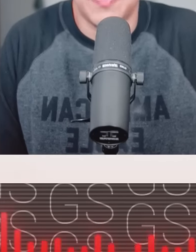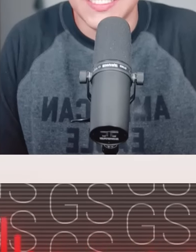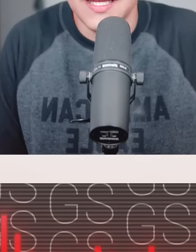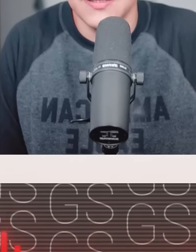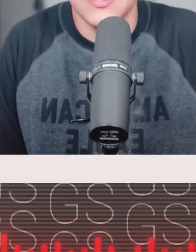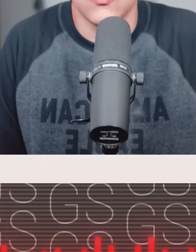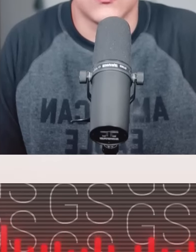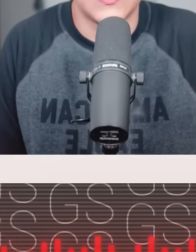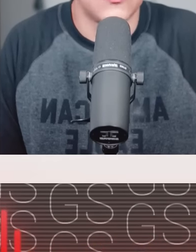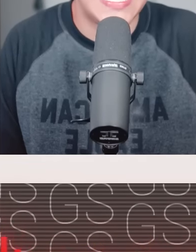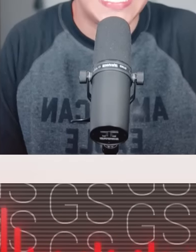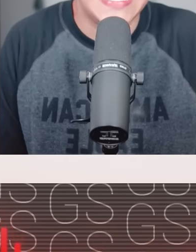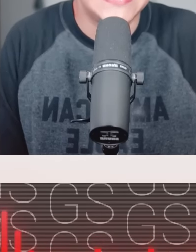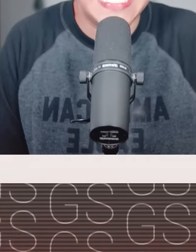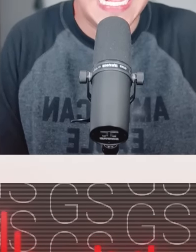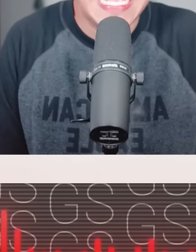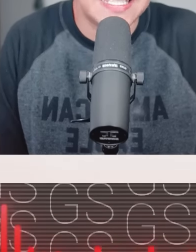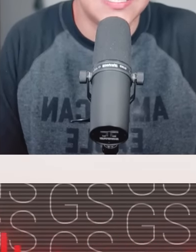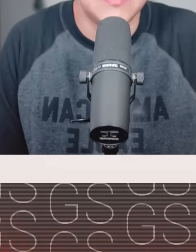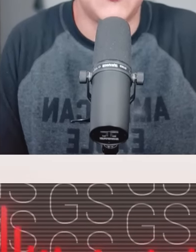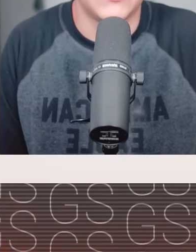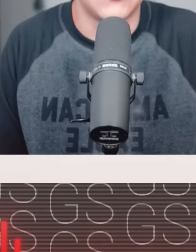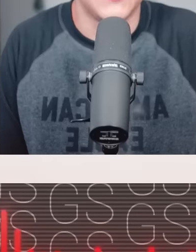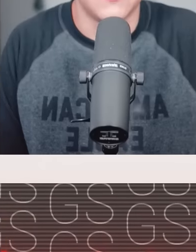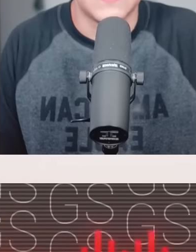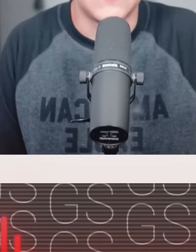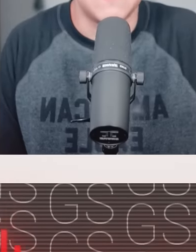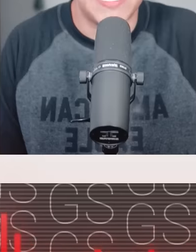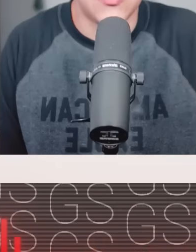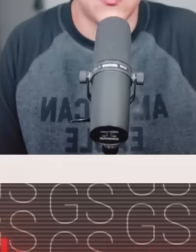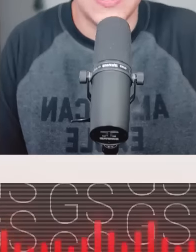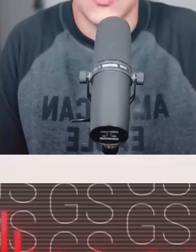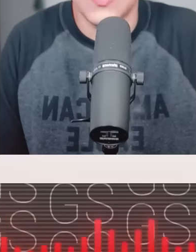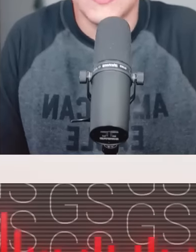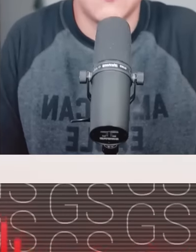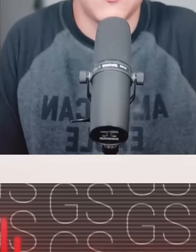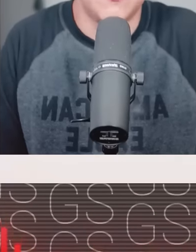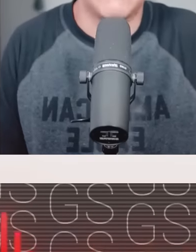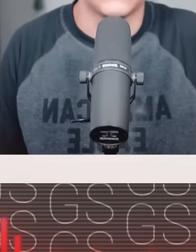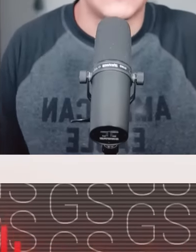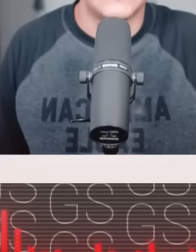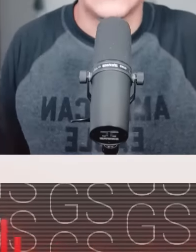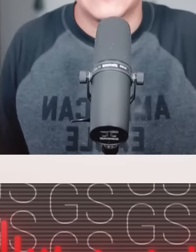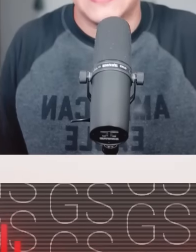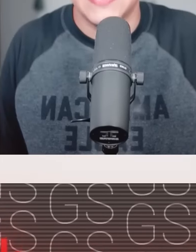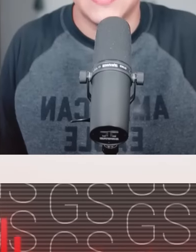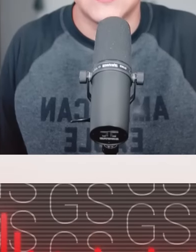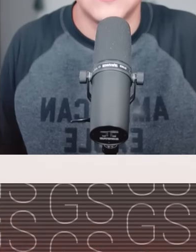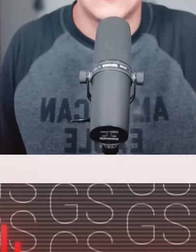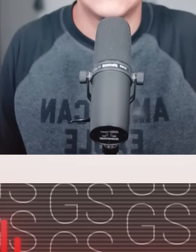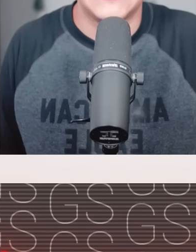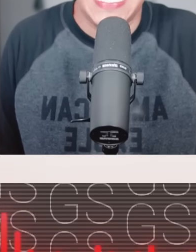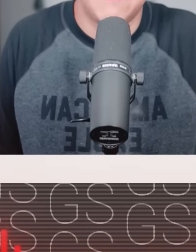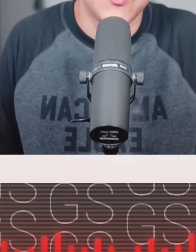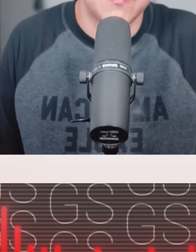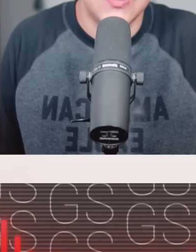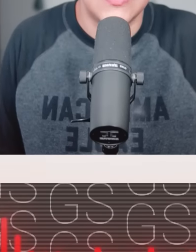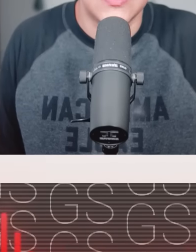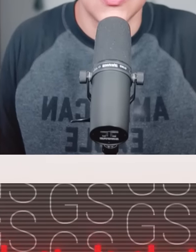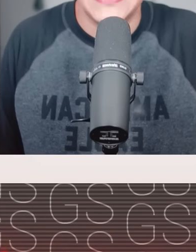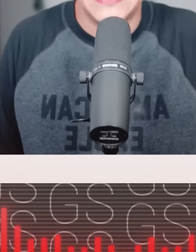que un presidente y su sucesora realizan este tipo de actividad. Sin embargo, esto ha servido para mostrar la cercanía que existe entre